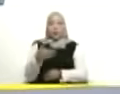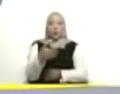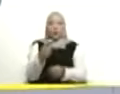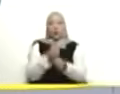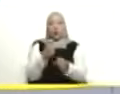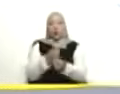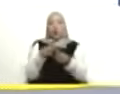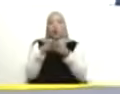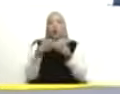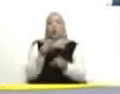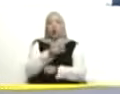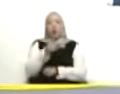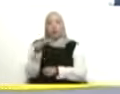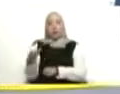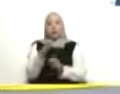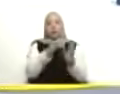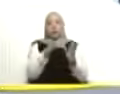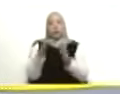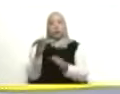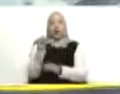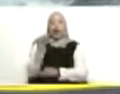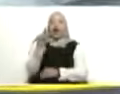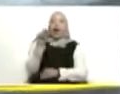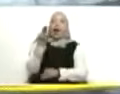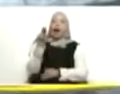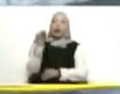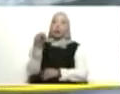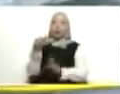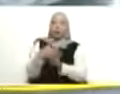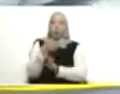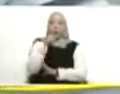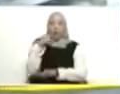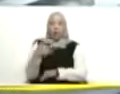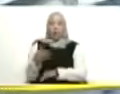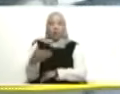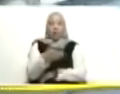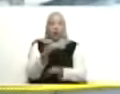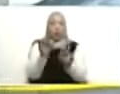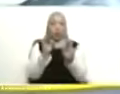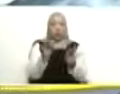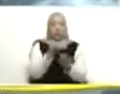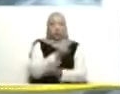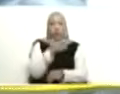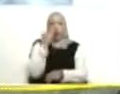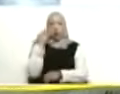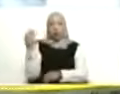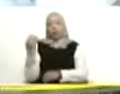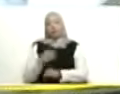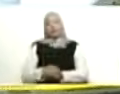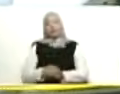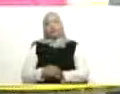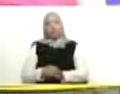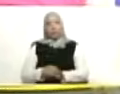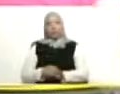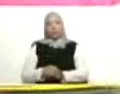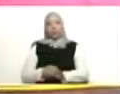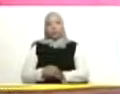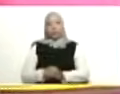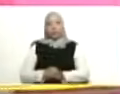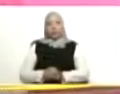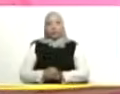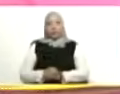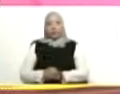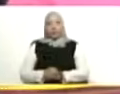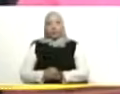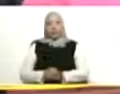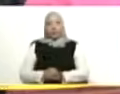todos organizados y va el jefe de atún de comunidad. ¿Qué más tenemos aquí? Aquí, presidente, mire, quisimos mostrar la acuicultura, voy a dejar que la bióloga le explique.